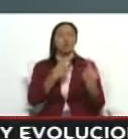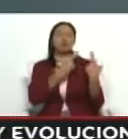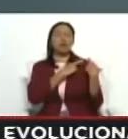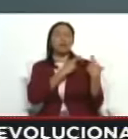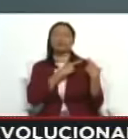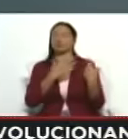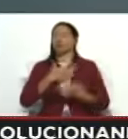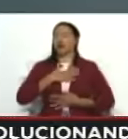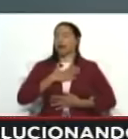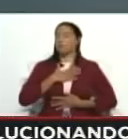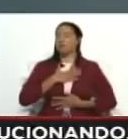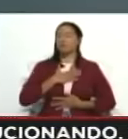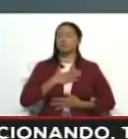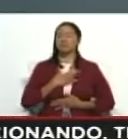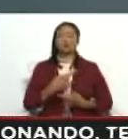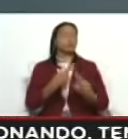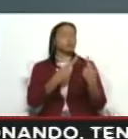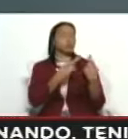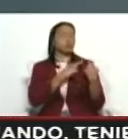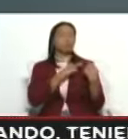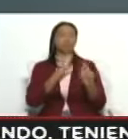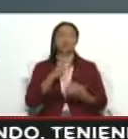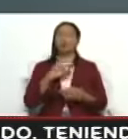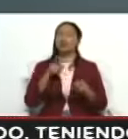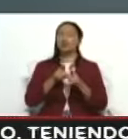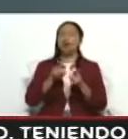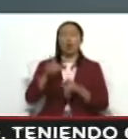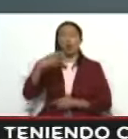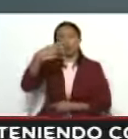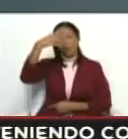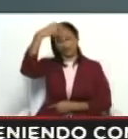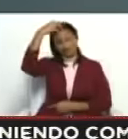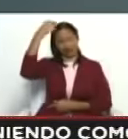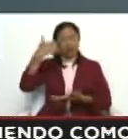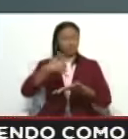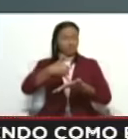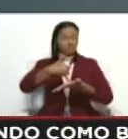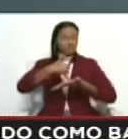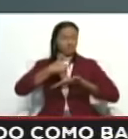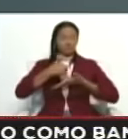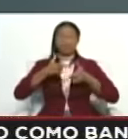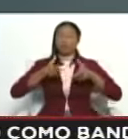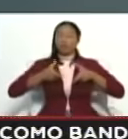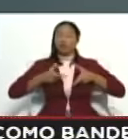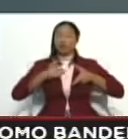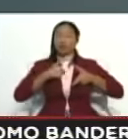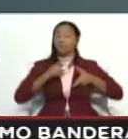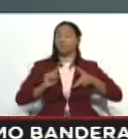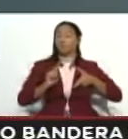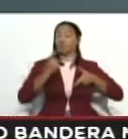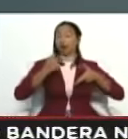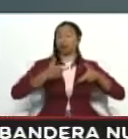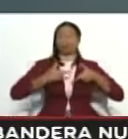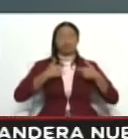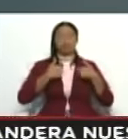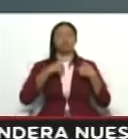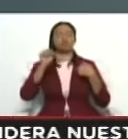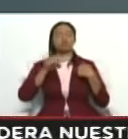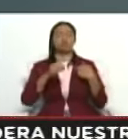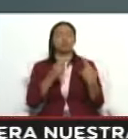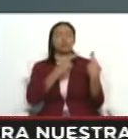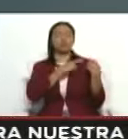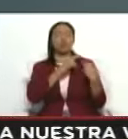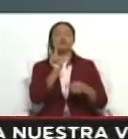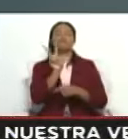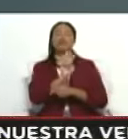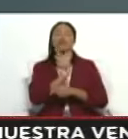como su, vamos a decir así, su trofeo. Póngame la medalla por haber sido el responsable de que en Venezuela haya